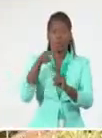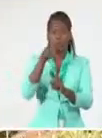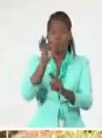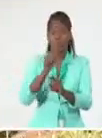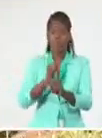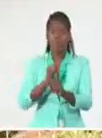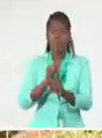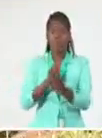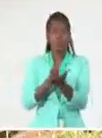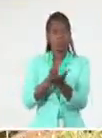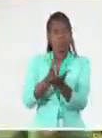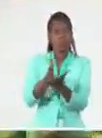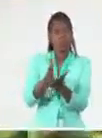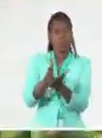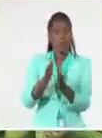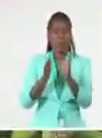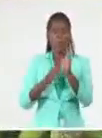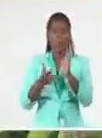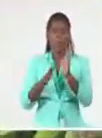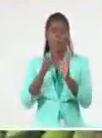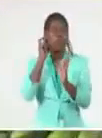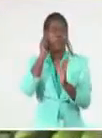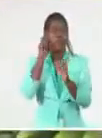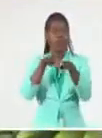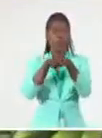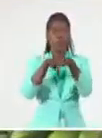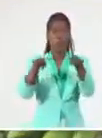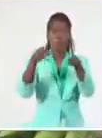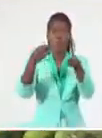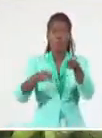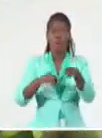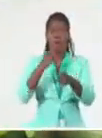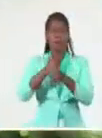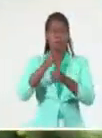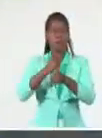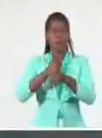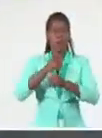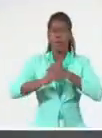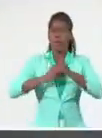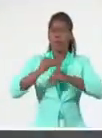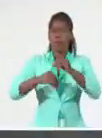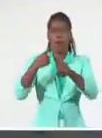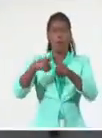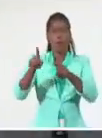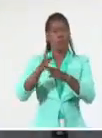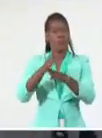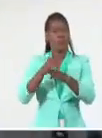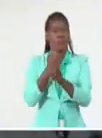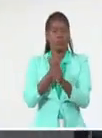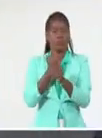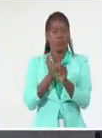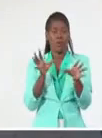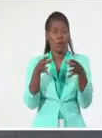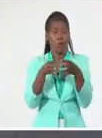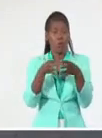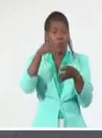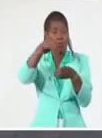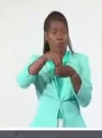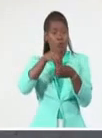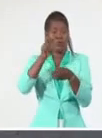los indicadores epidemiológicos se mantenían estables otros sectores se impulsaban a 55 días de que se